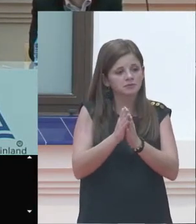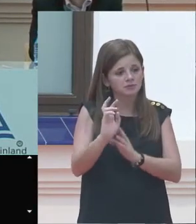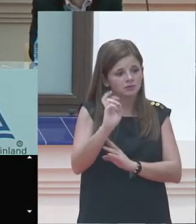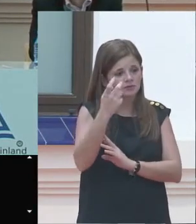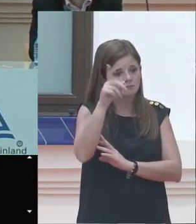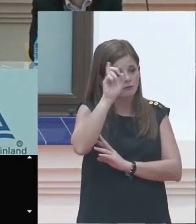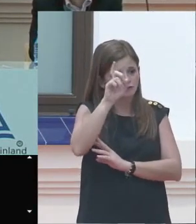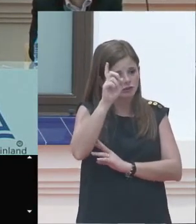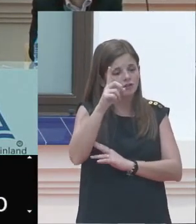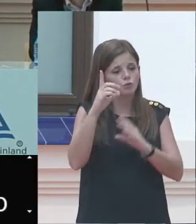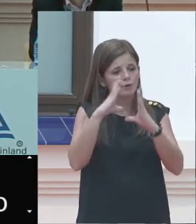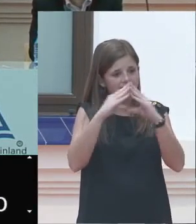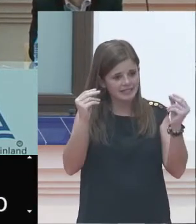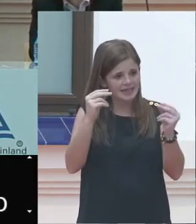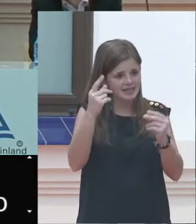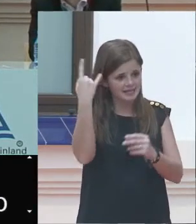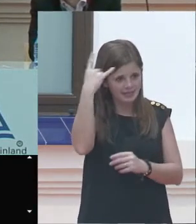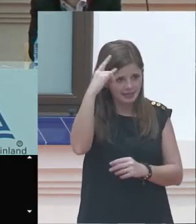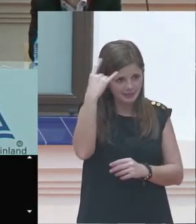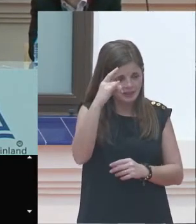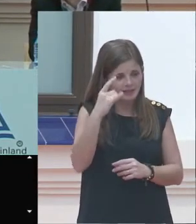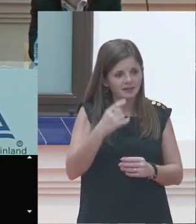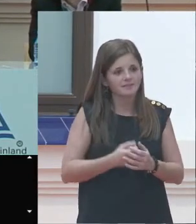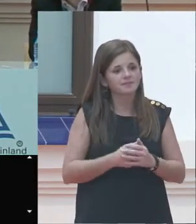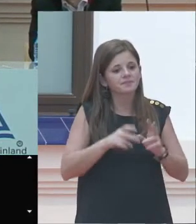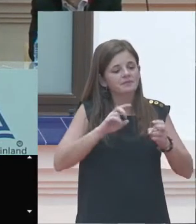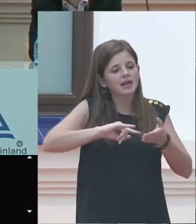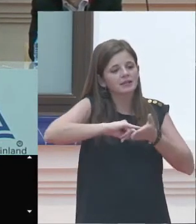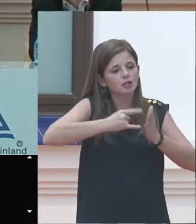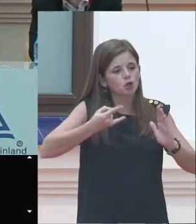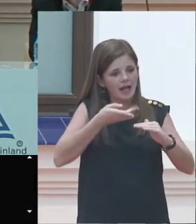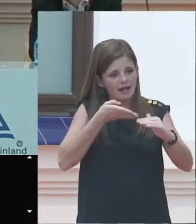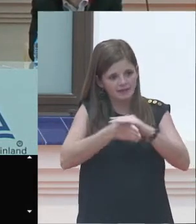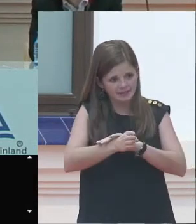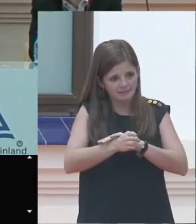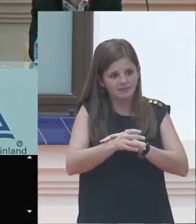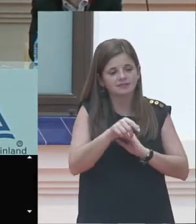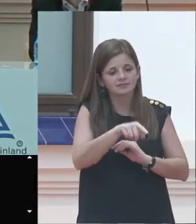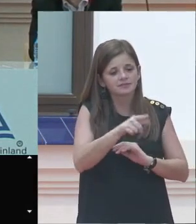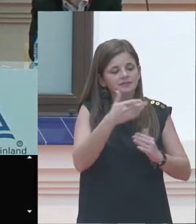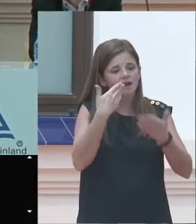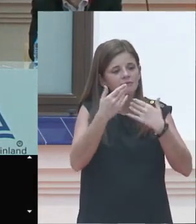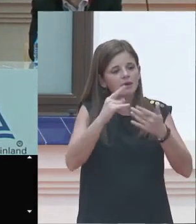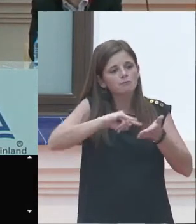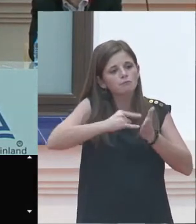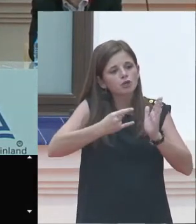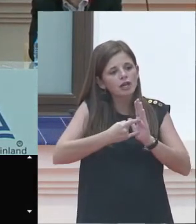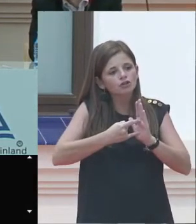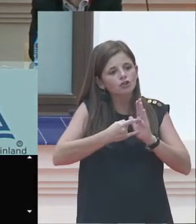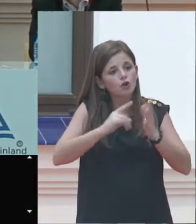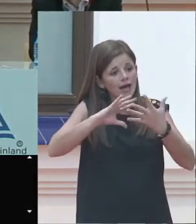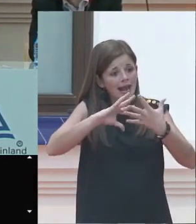de la Universidad de Salamanca en la Cátedra de Tecnologías Accesibles y nos va a hablar del proyecto MobiCloud,